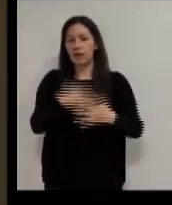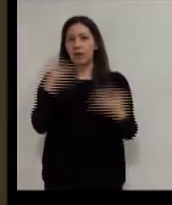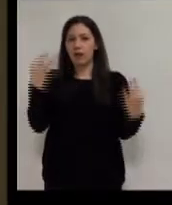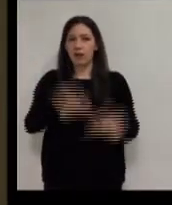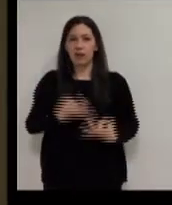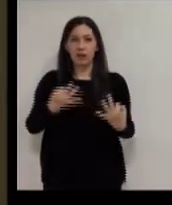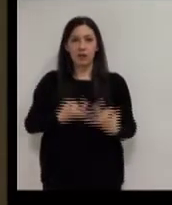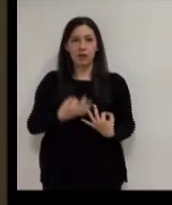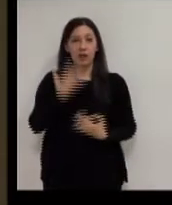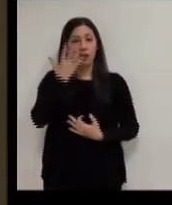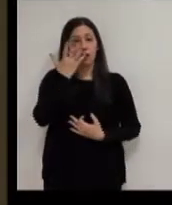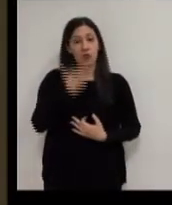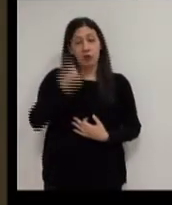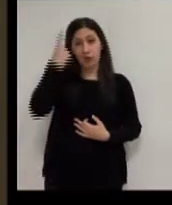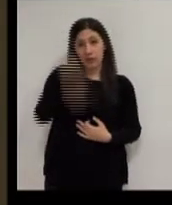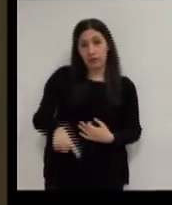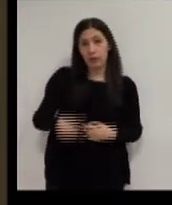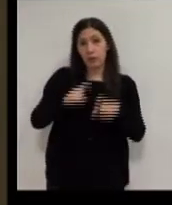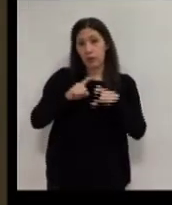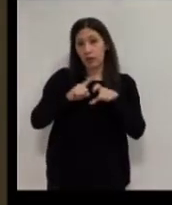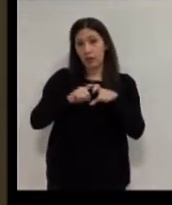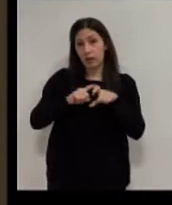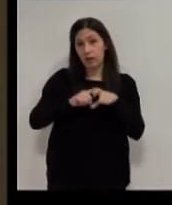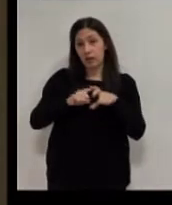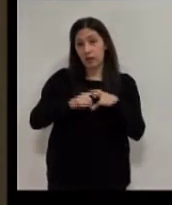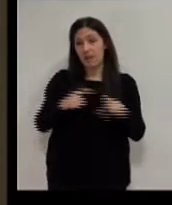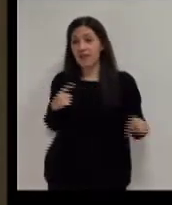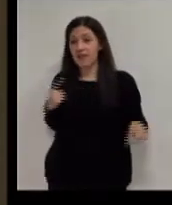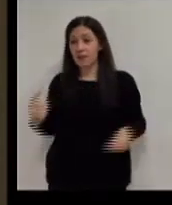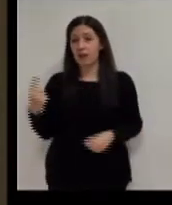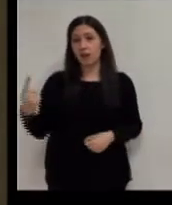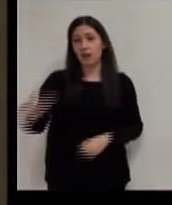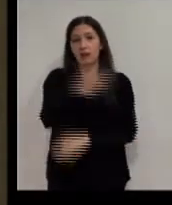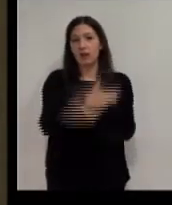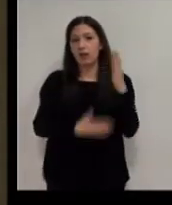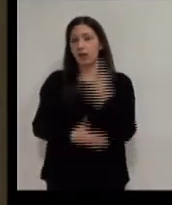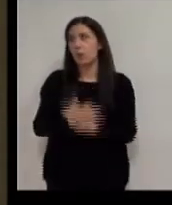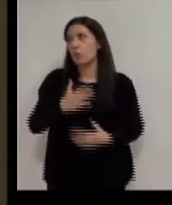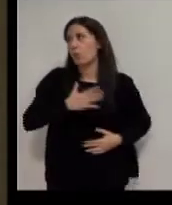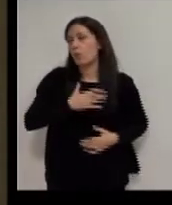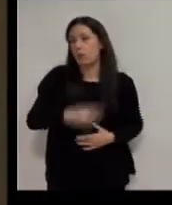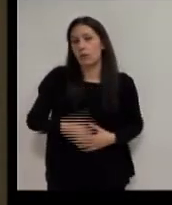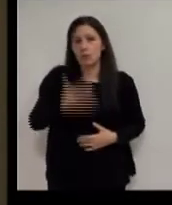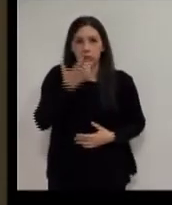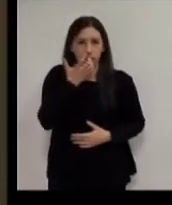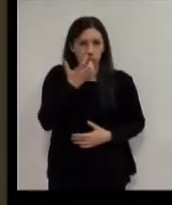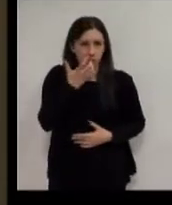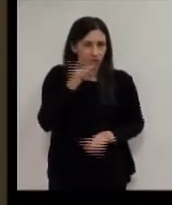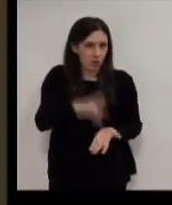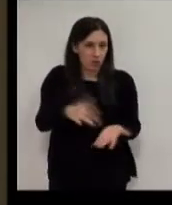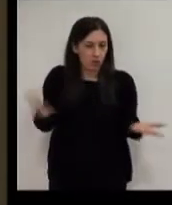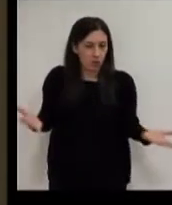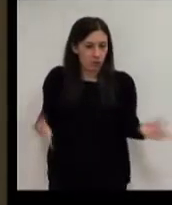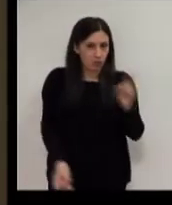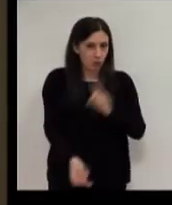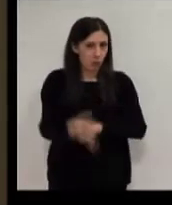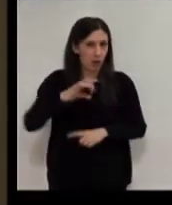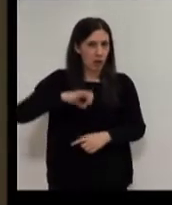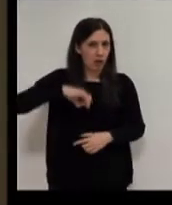con el conocimiento de las particularidades de cada discapacidad. Te puedes encontrar